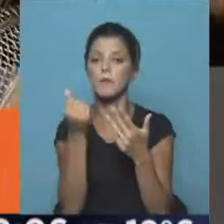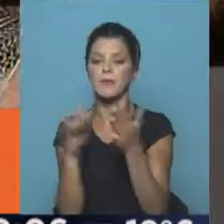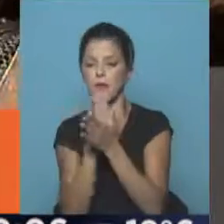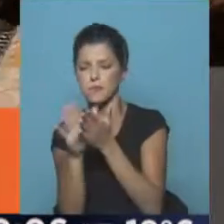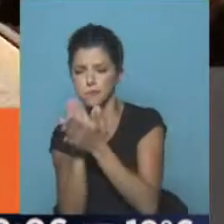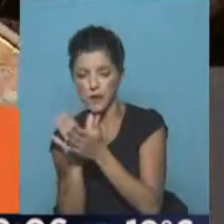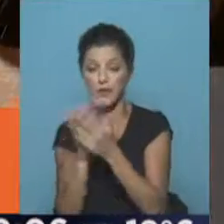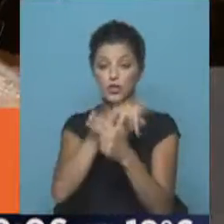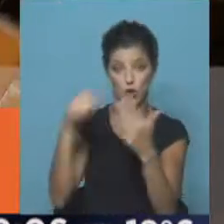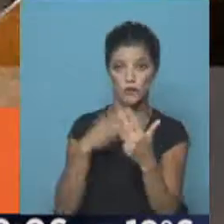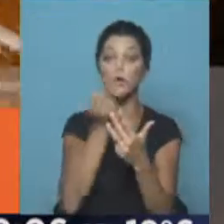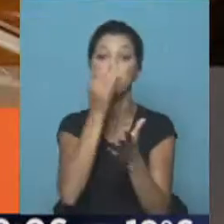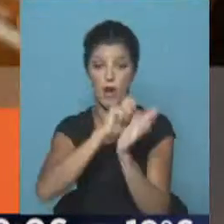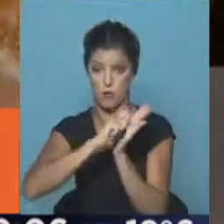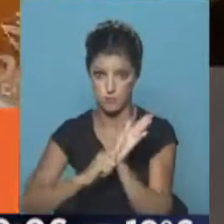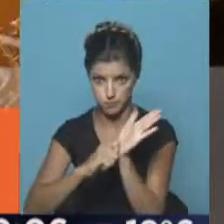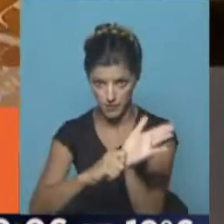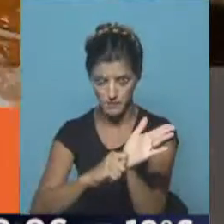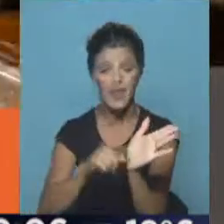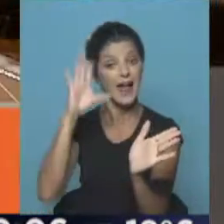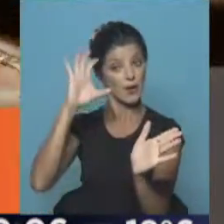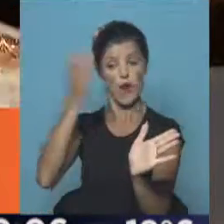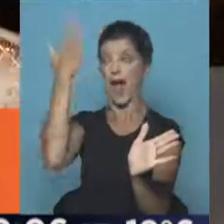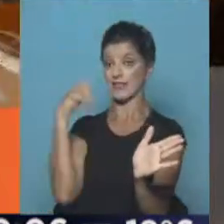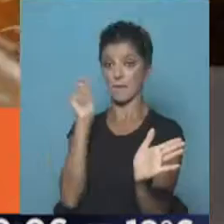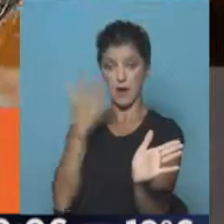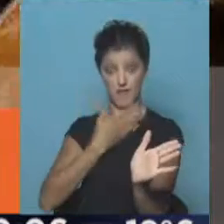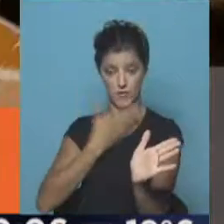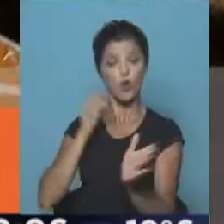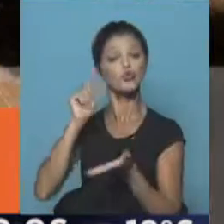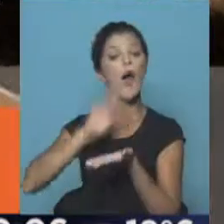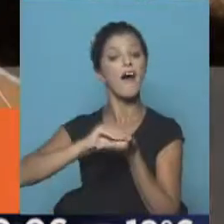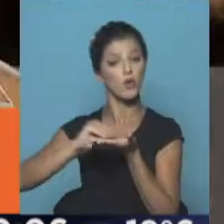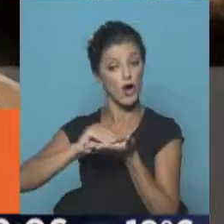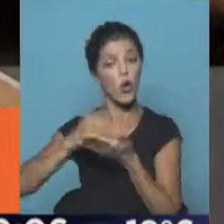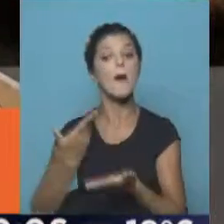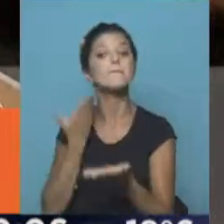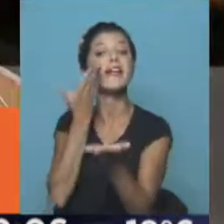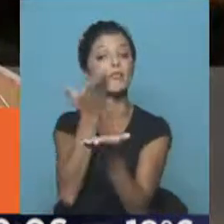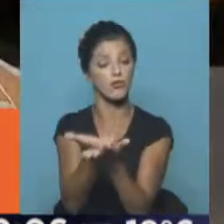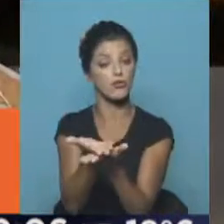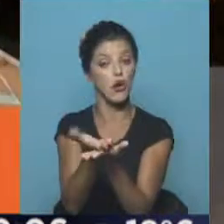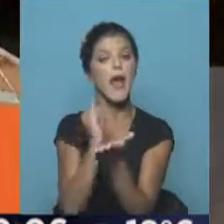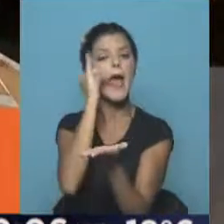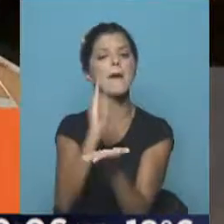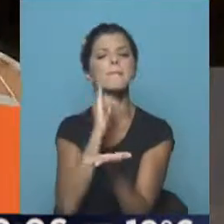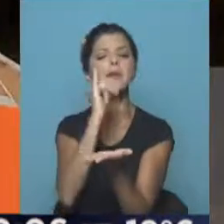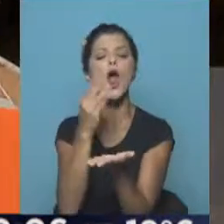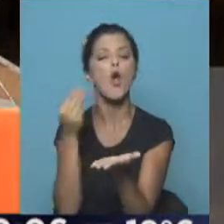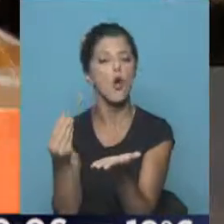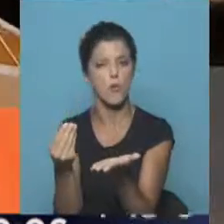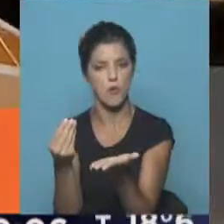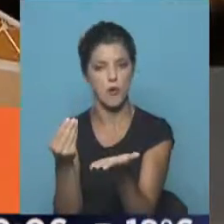caudales públicos. Recordemos que a principios de febrero la defensa de Scioli había hecho una presentación en la que explicó el funcionamiento